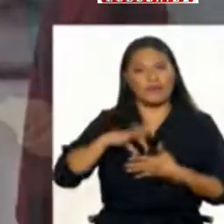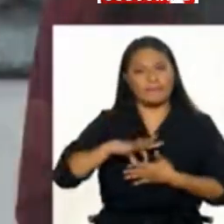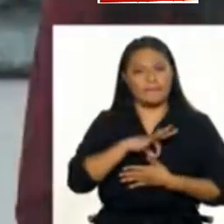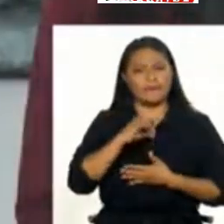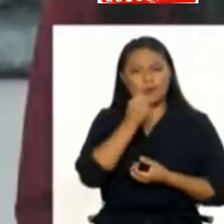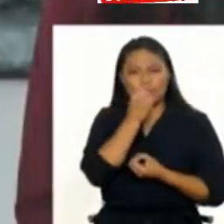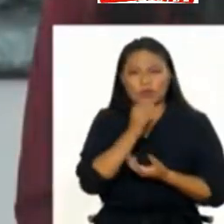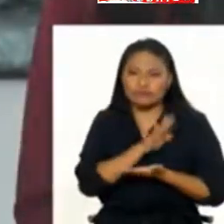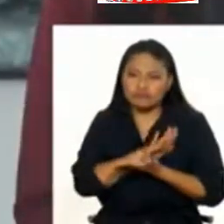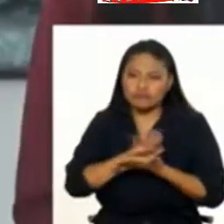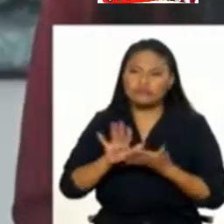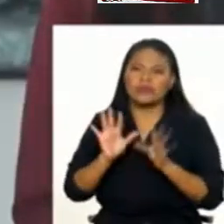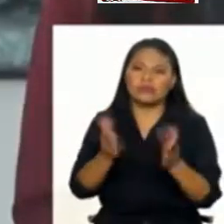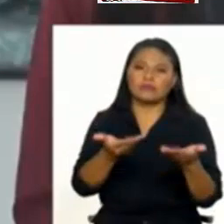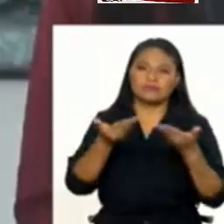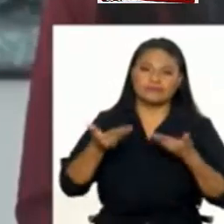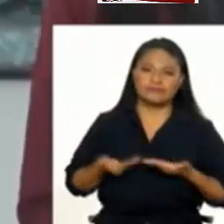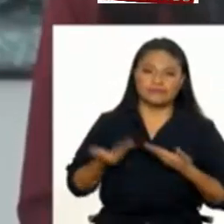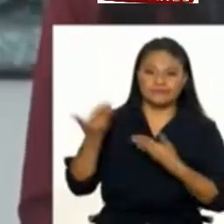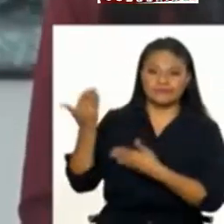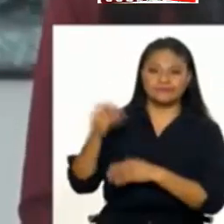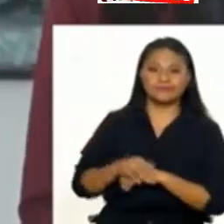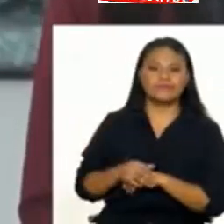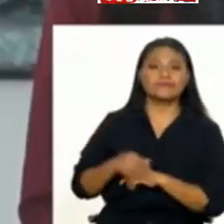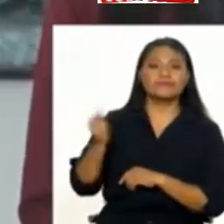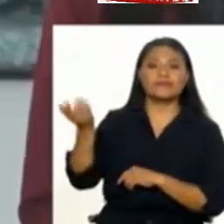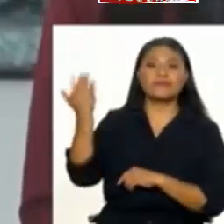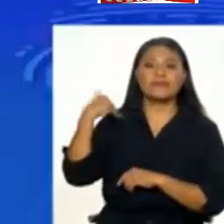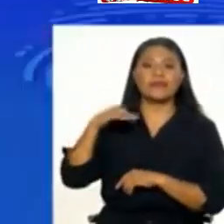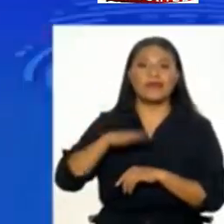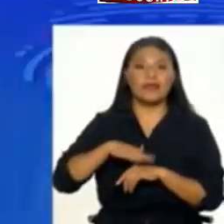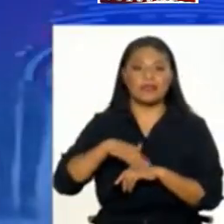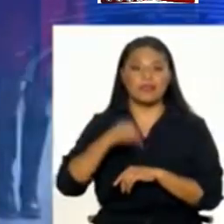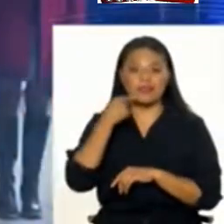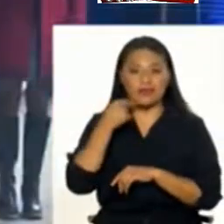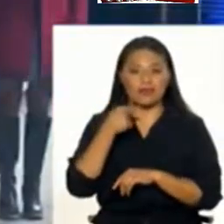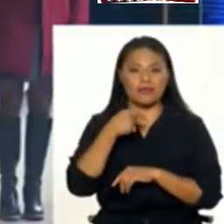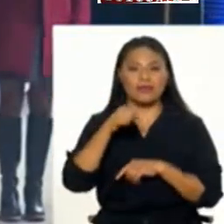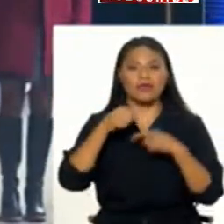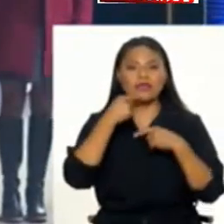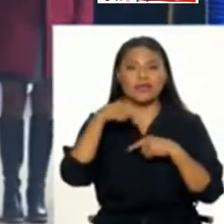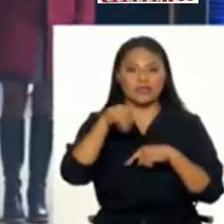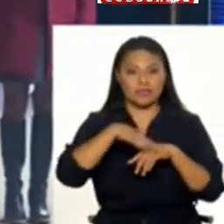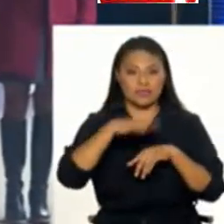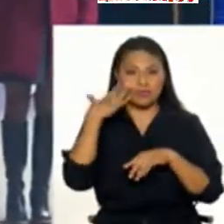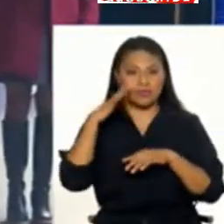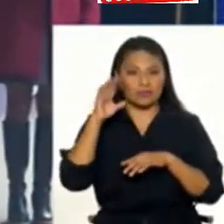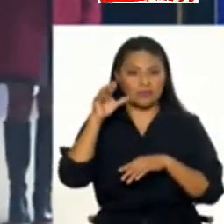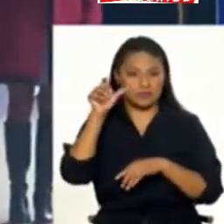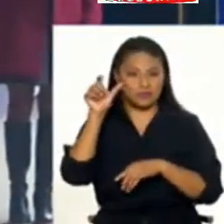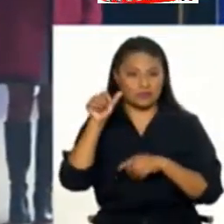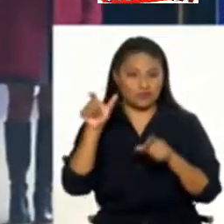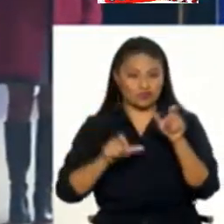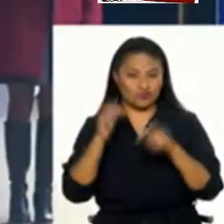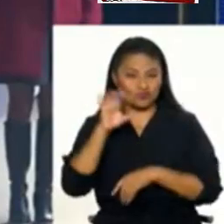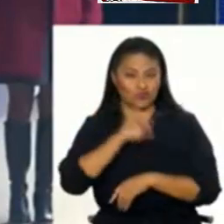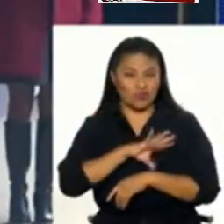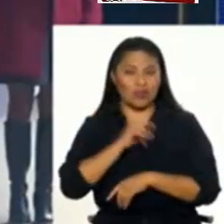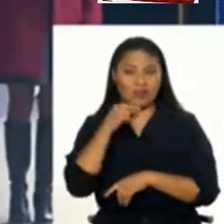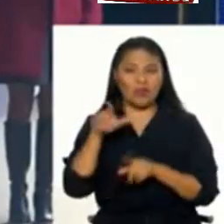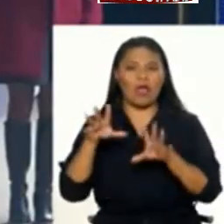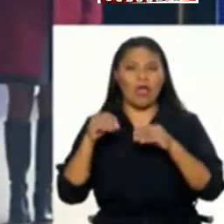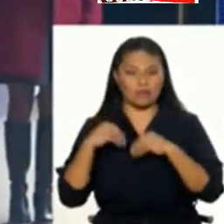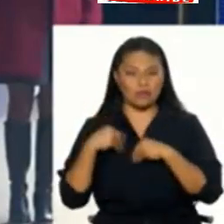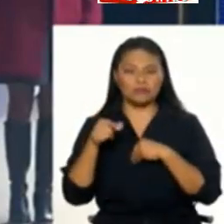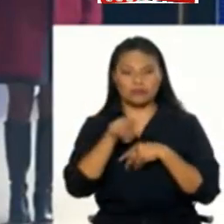de hacer su berrinche en relación a la entrega de la presidencia pro tempore de la Alianza del Pacífico.